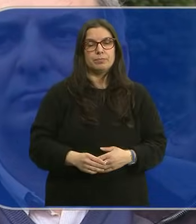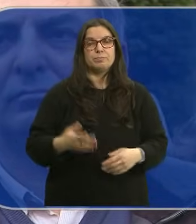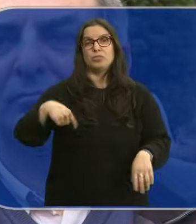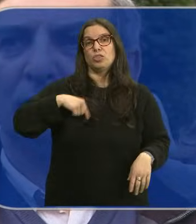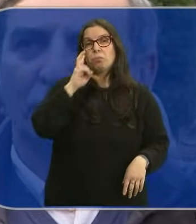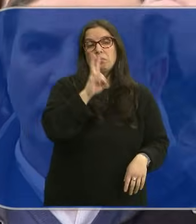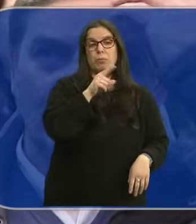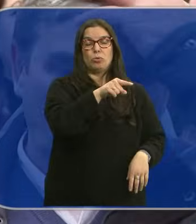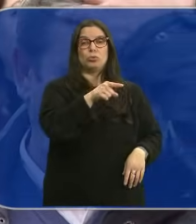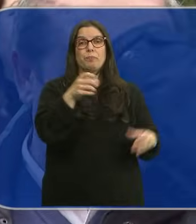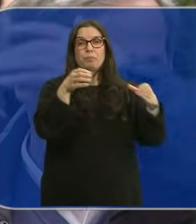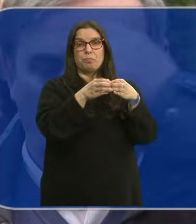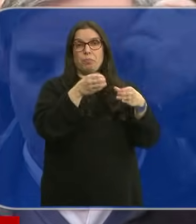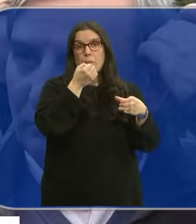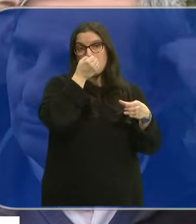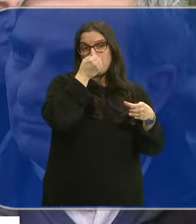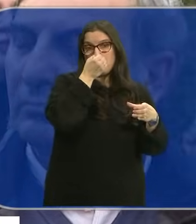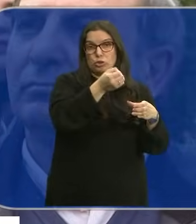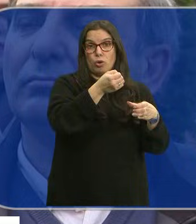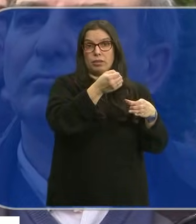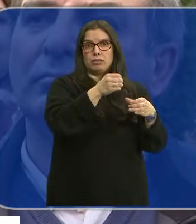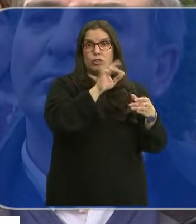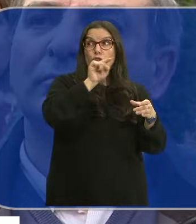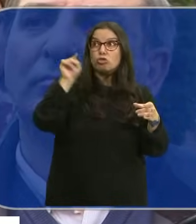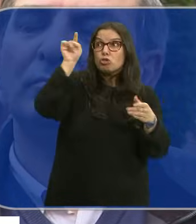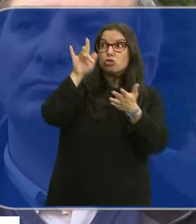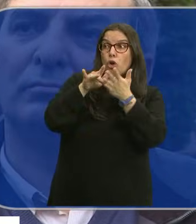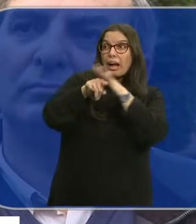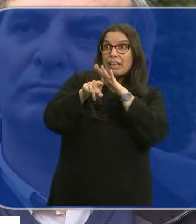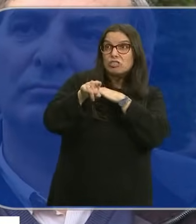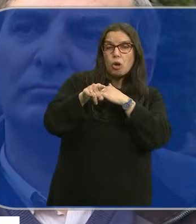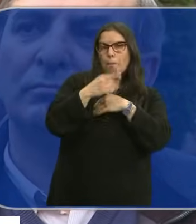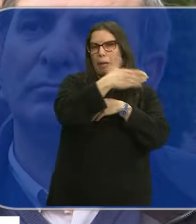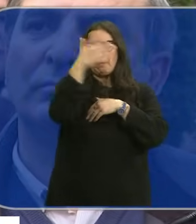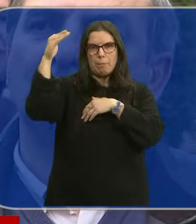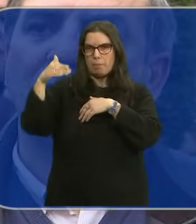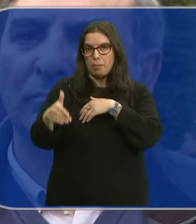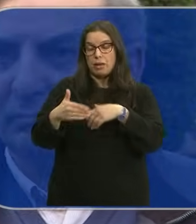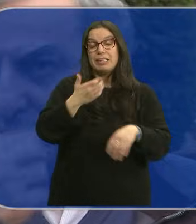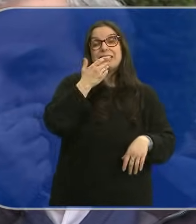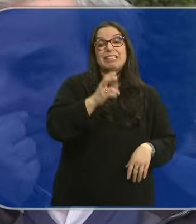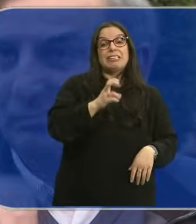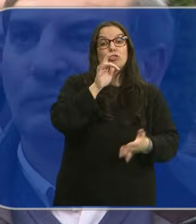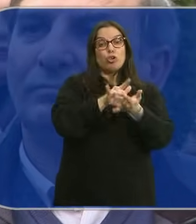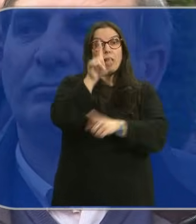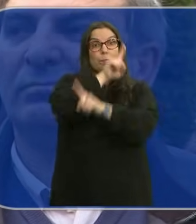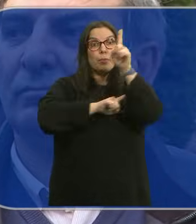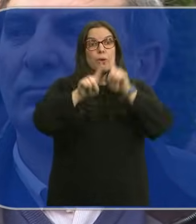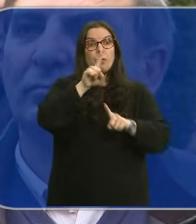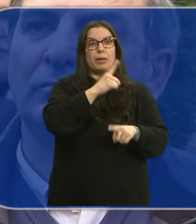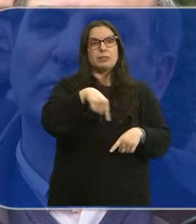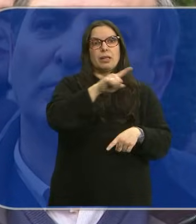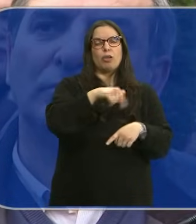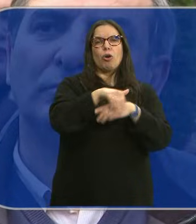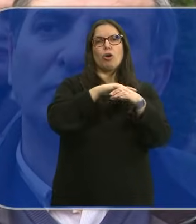Vemos la incapacidad que tienen donde están gestionando, y otras vemos que cuando hay algún problema se salen de